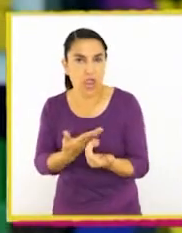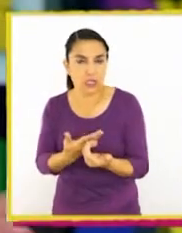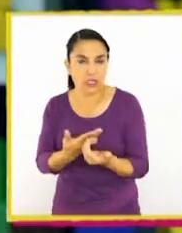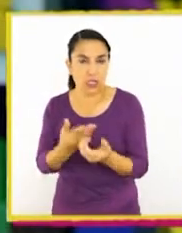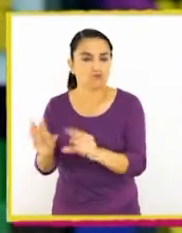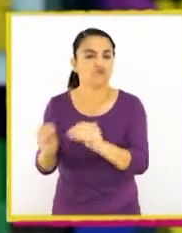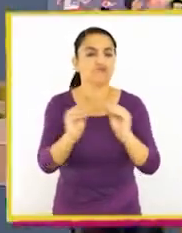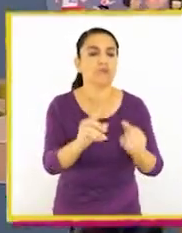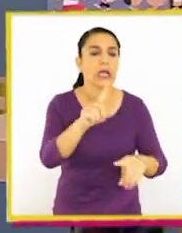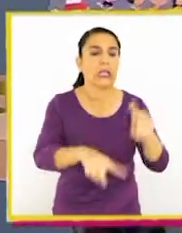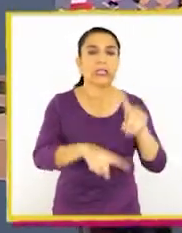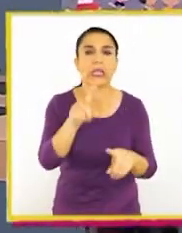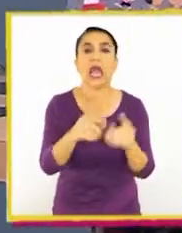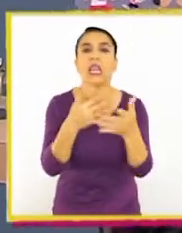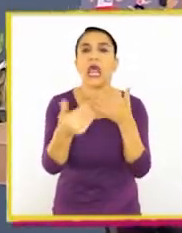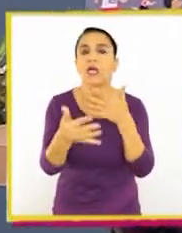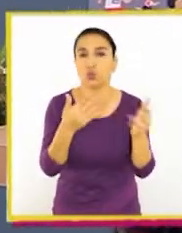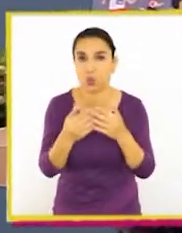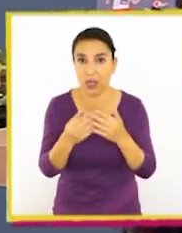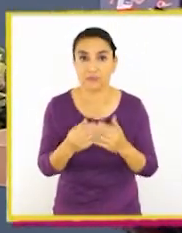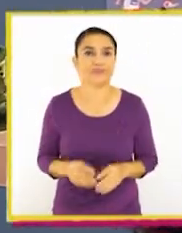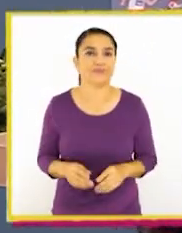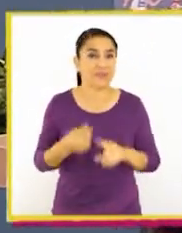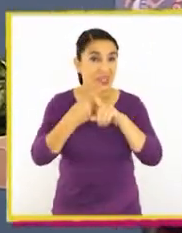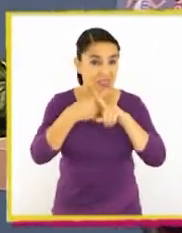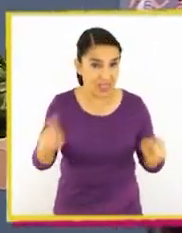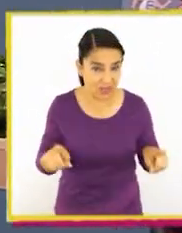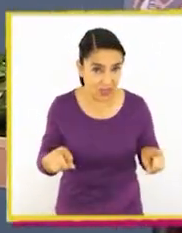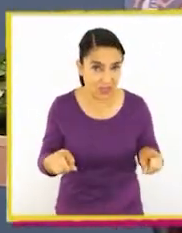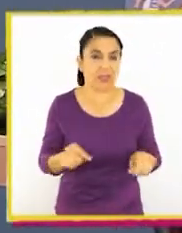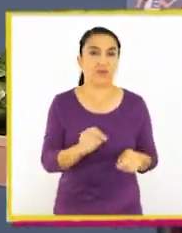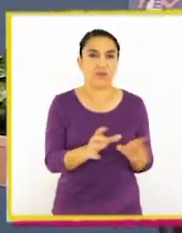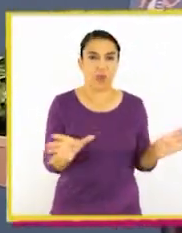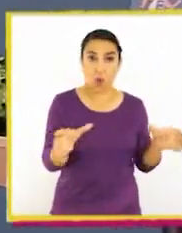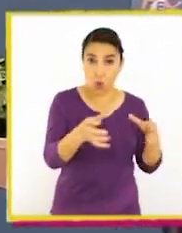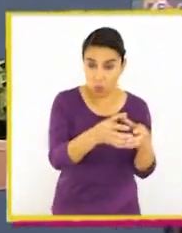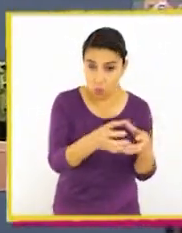como abono natural. En cambio, la inorgánica corresponde a...